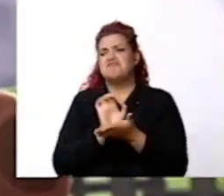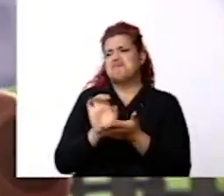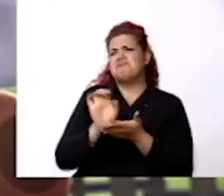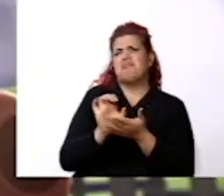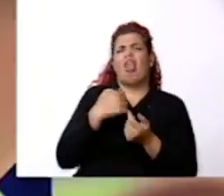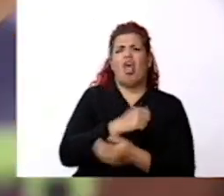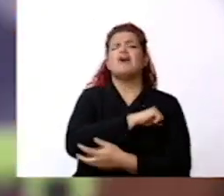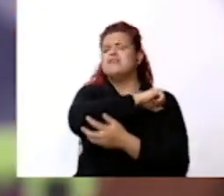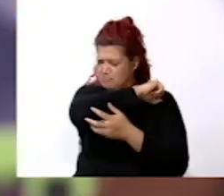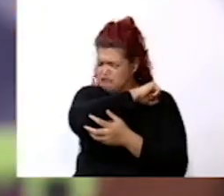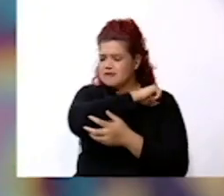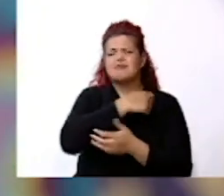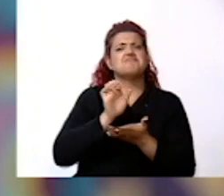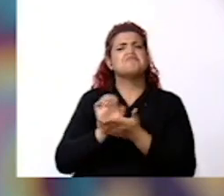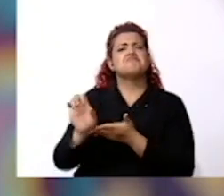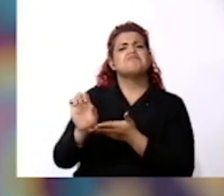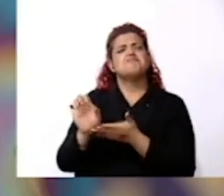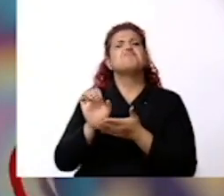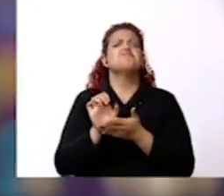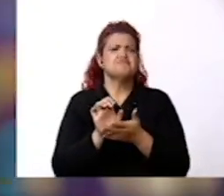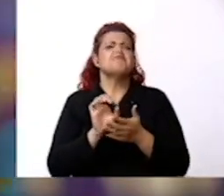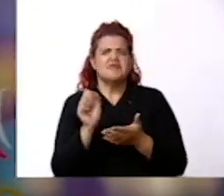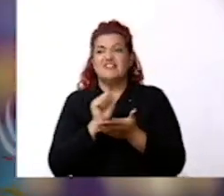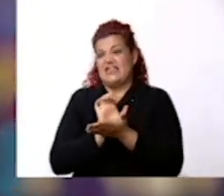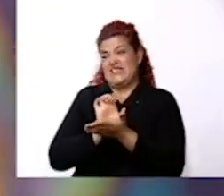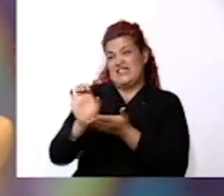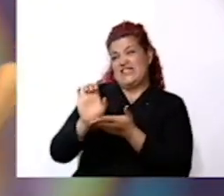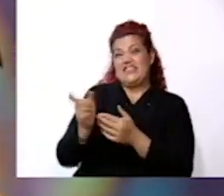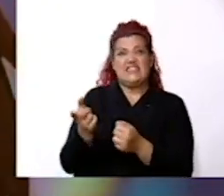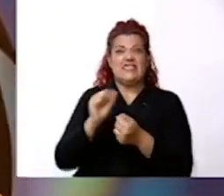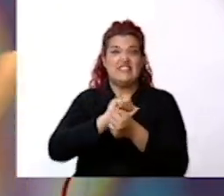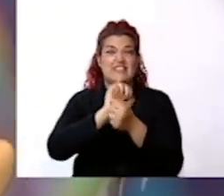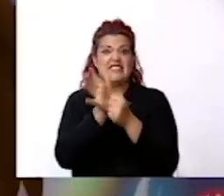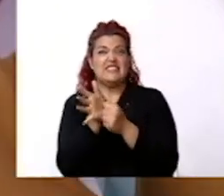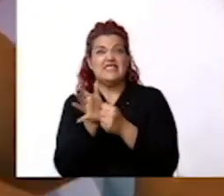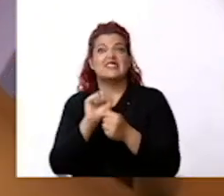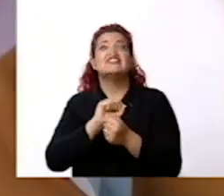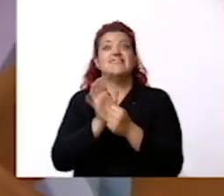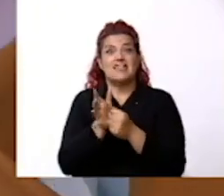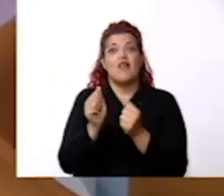chus, chus. Se va el coronavirus, virus, virus, virus, con